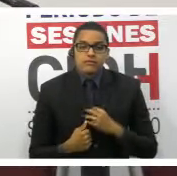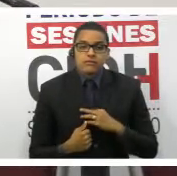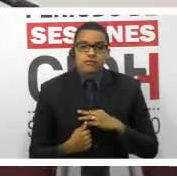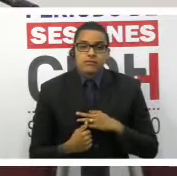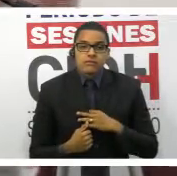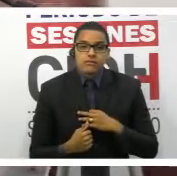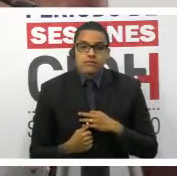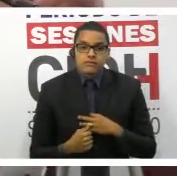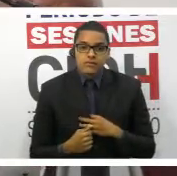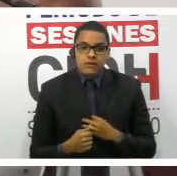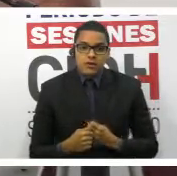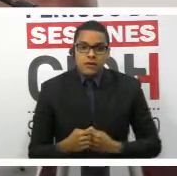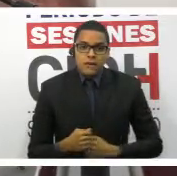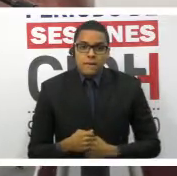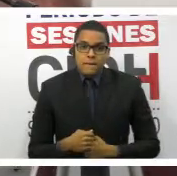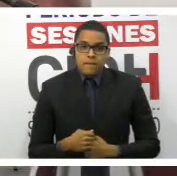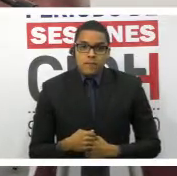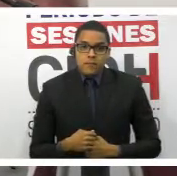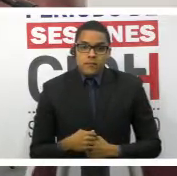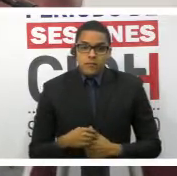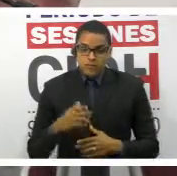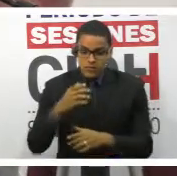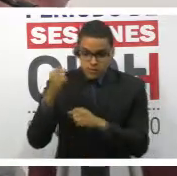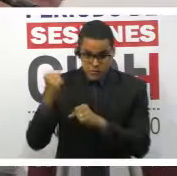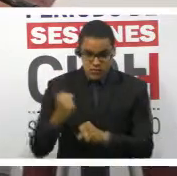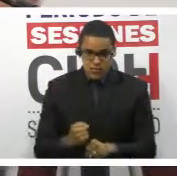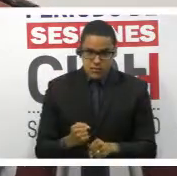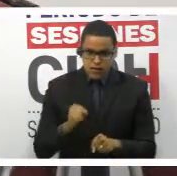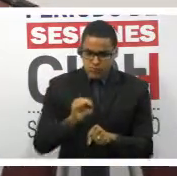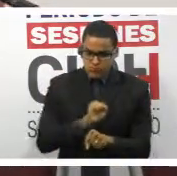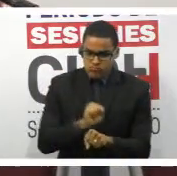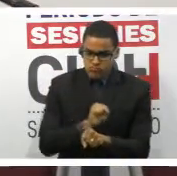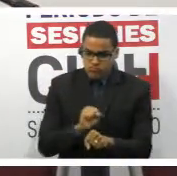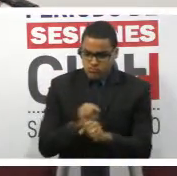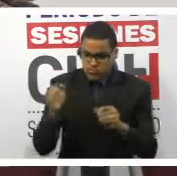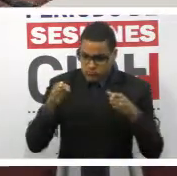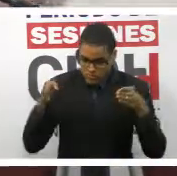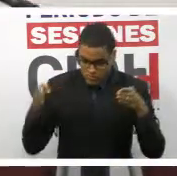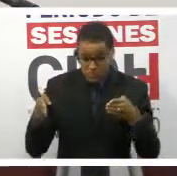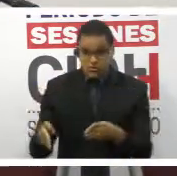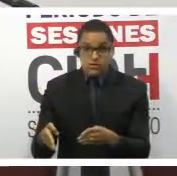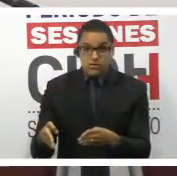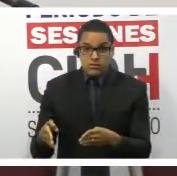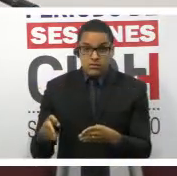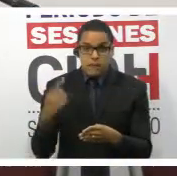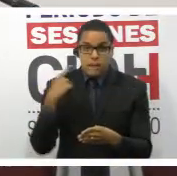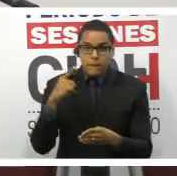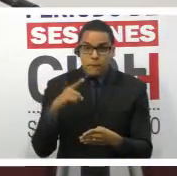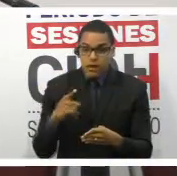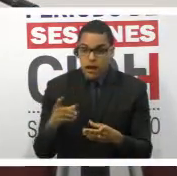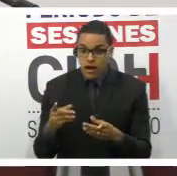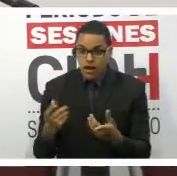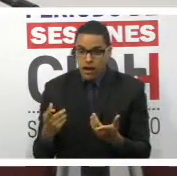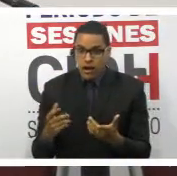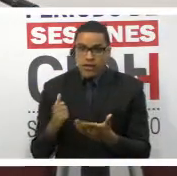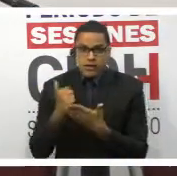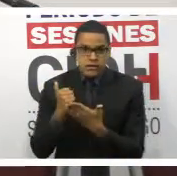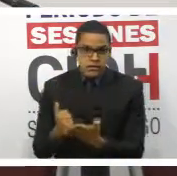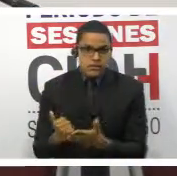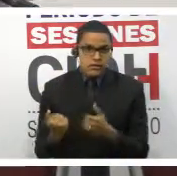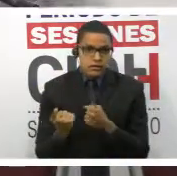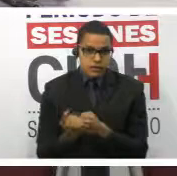que red y ha estado trabajando como otros casos donde en realidad digamos si uno ve todo el abordaje